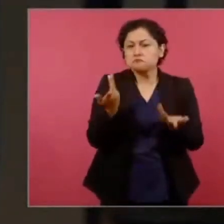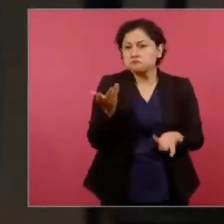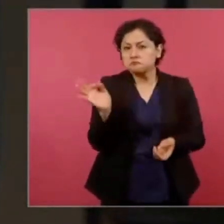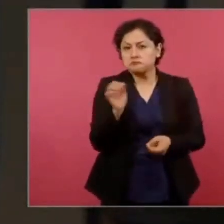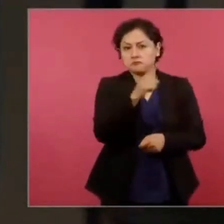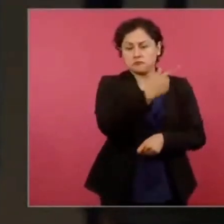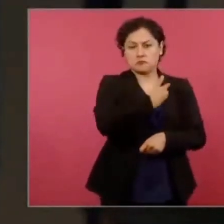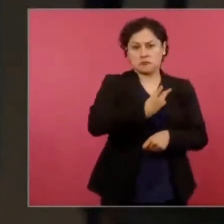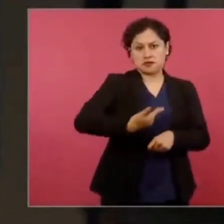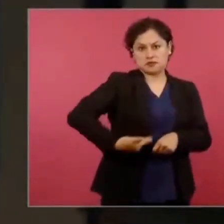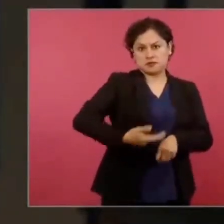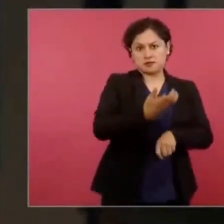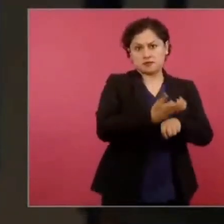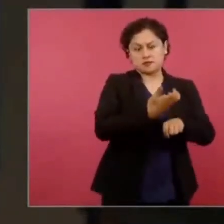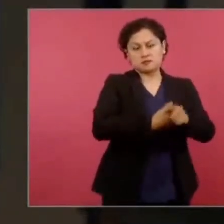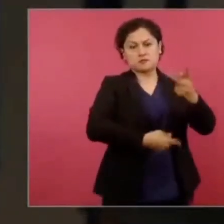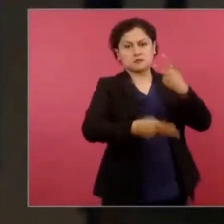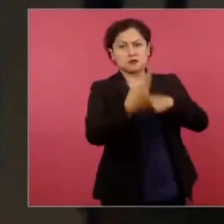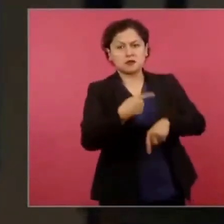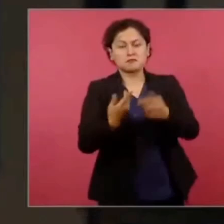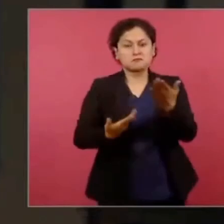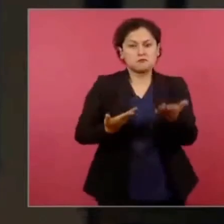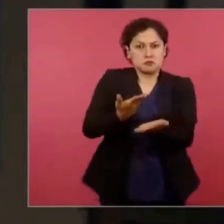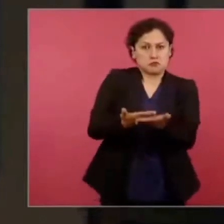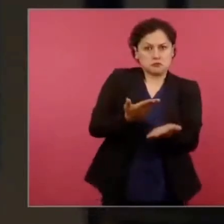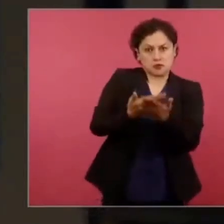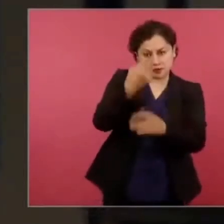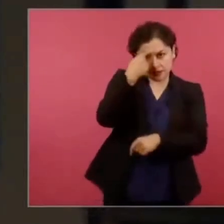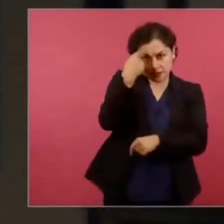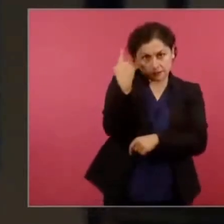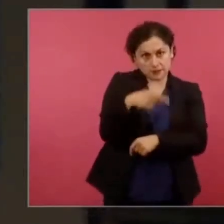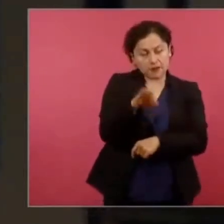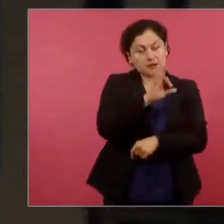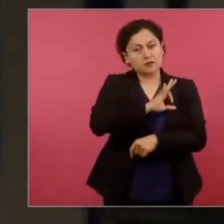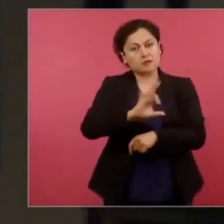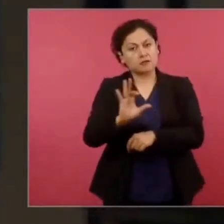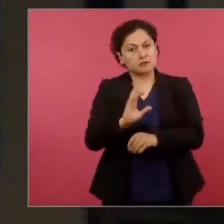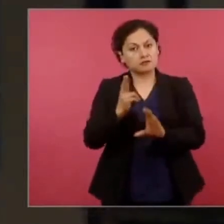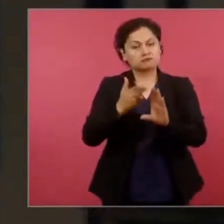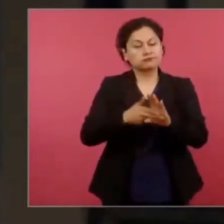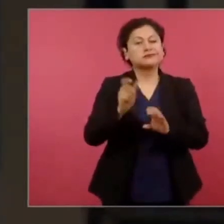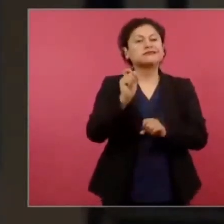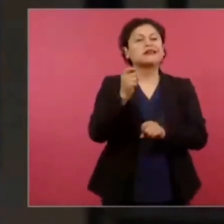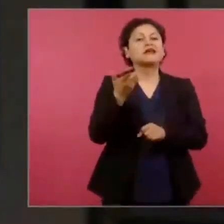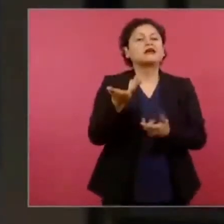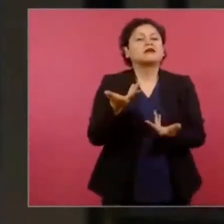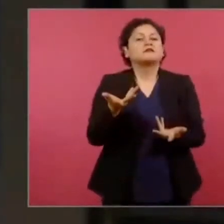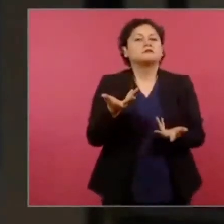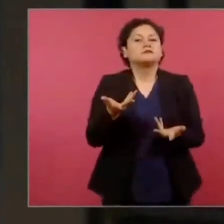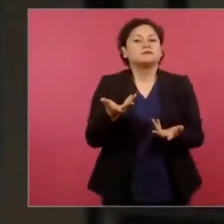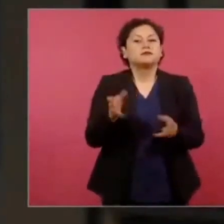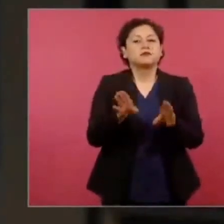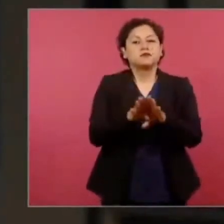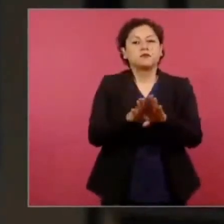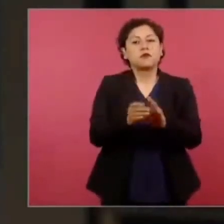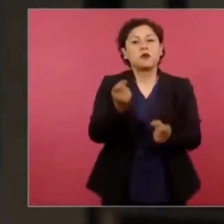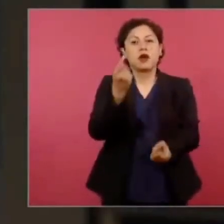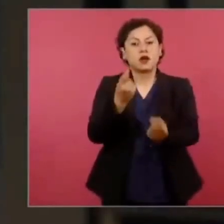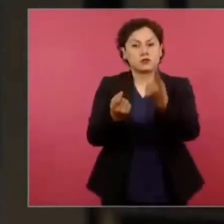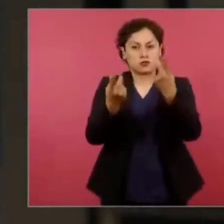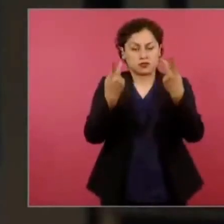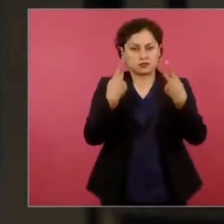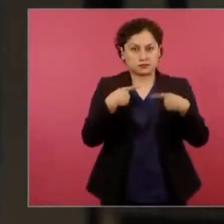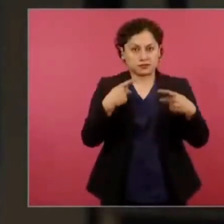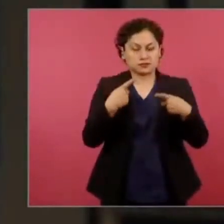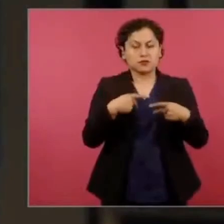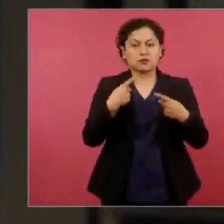agilizar las solicitudes de asilo y que puedan ellos en una primera entrevista retornar a aquellos que no son candidatos. ¿Si